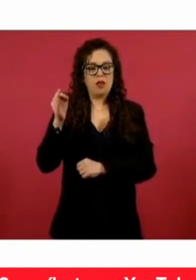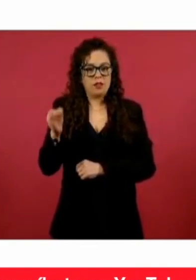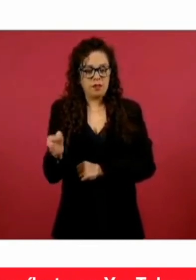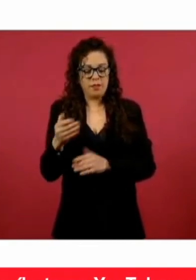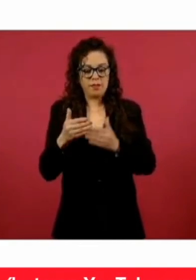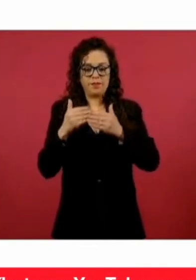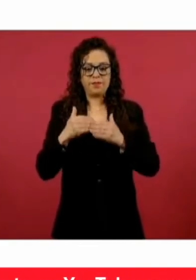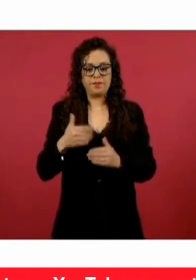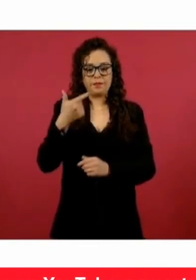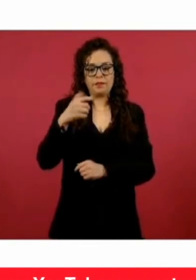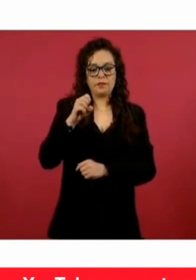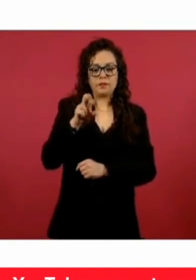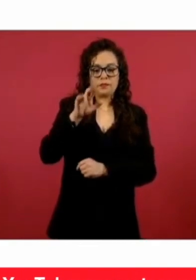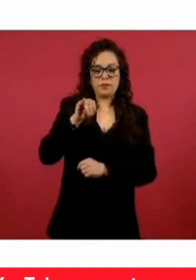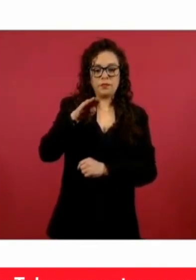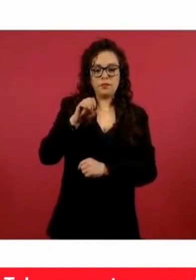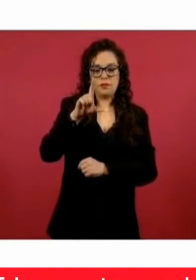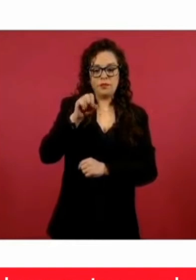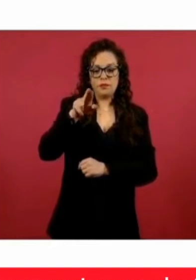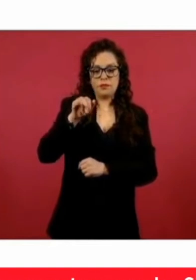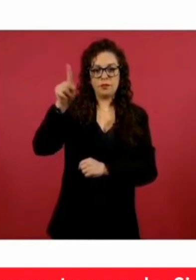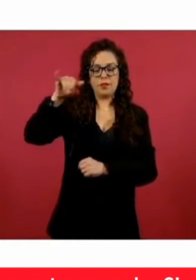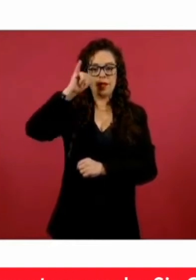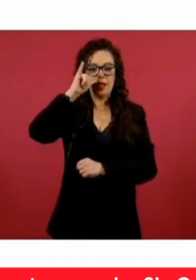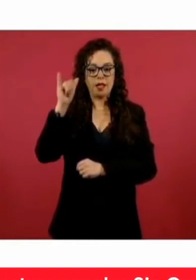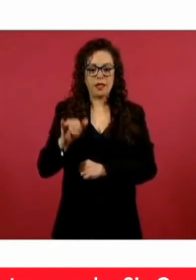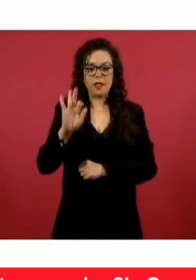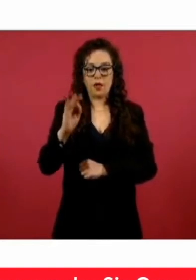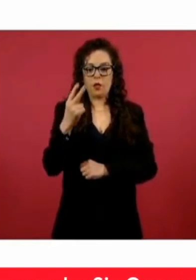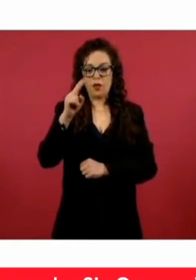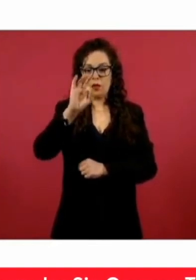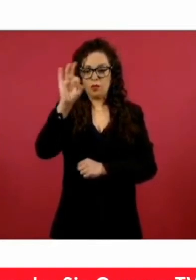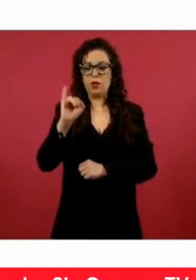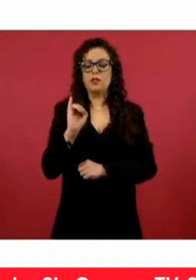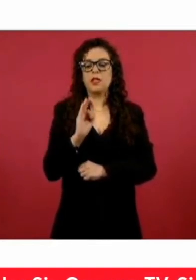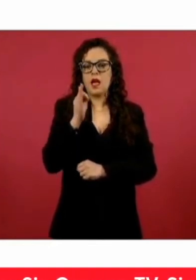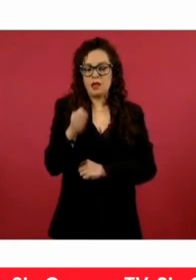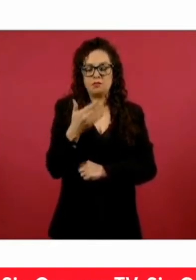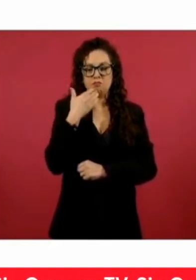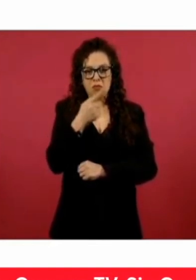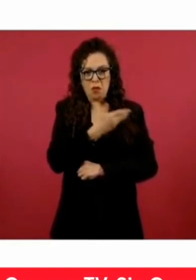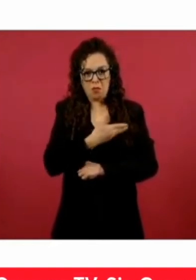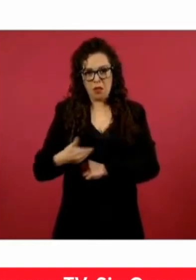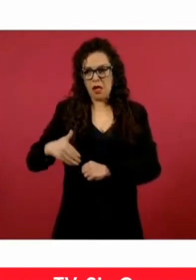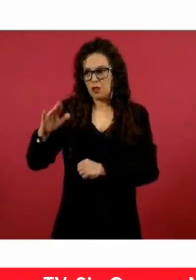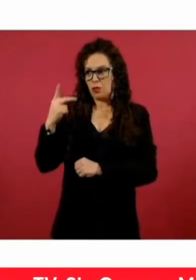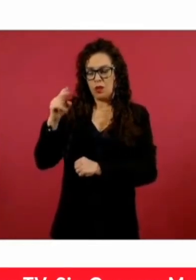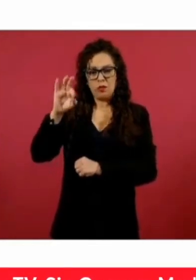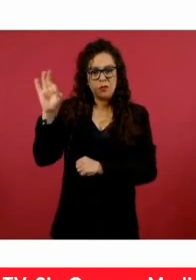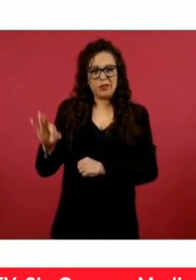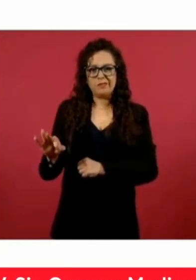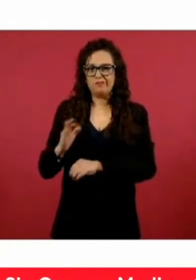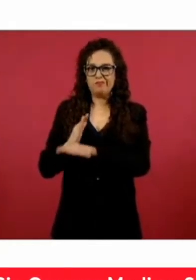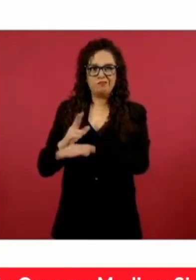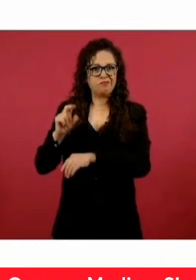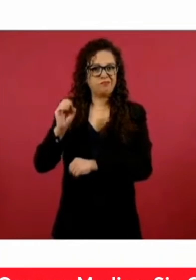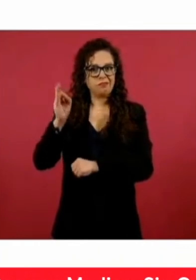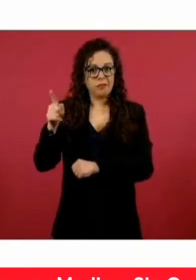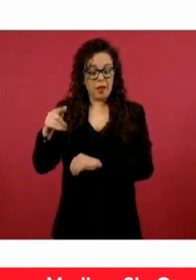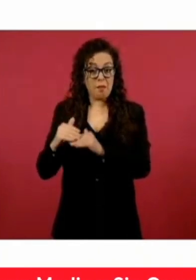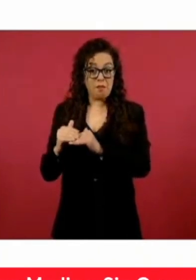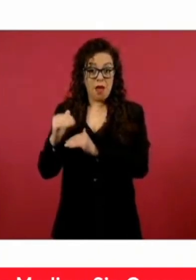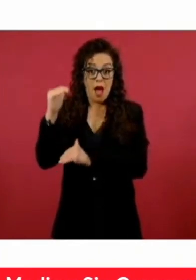Giorgia Meloni de Italia, el 42% de aceptación y el 52% de rechazo, es mayor ya el